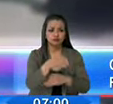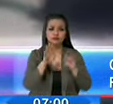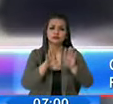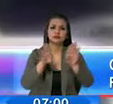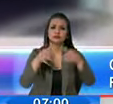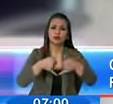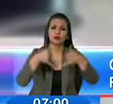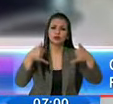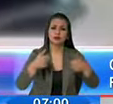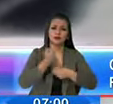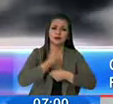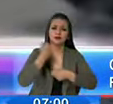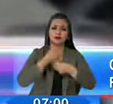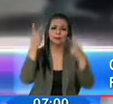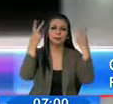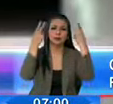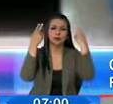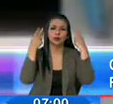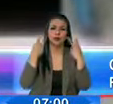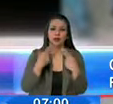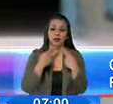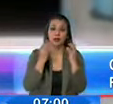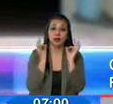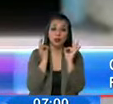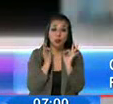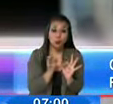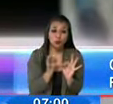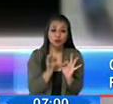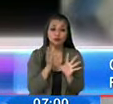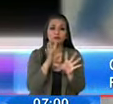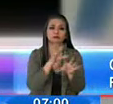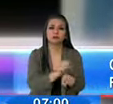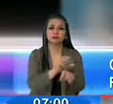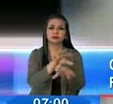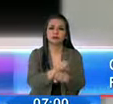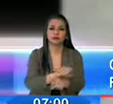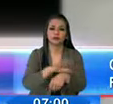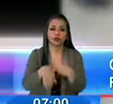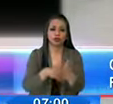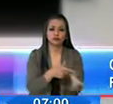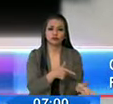laboraban los sospechosos y antes que la tijera les juegue una mala pasada, todos